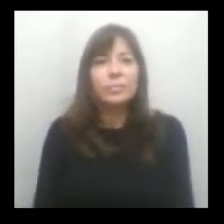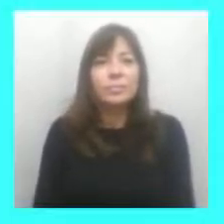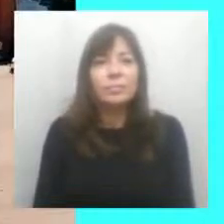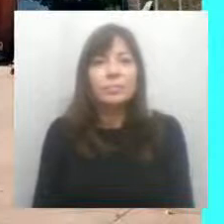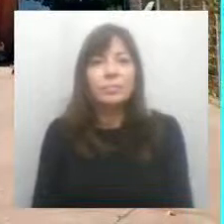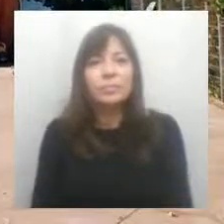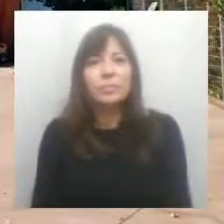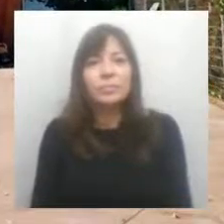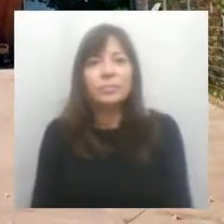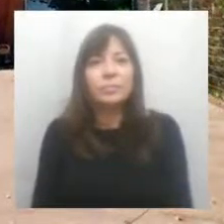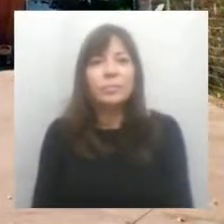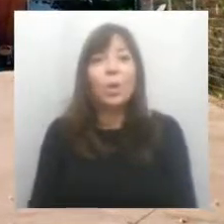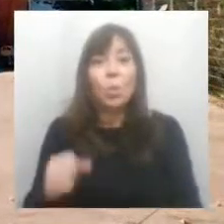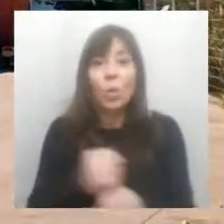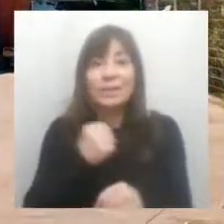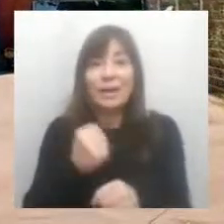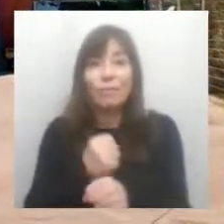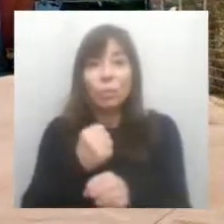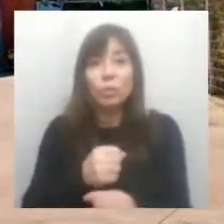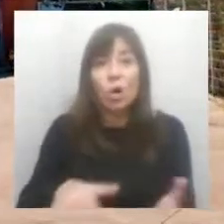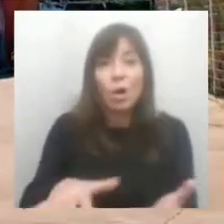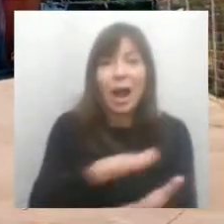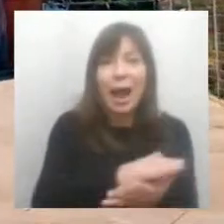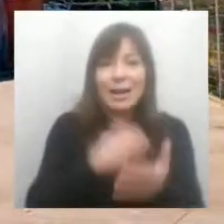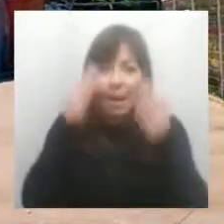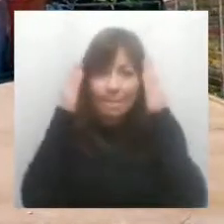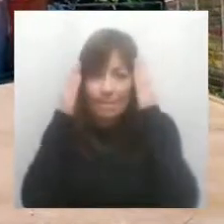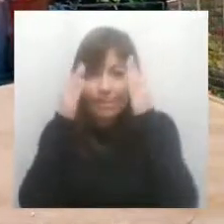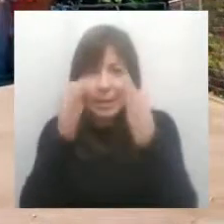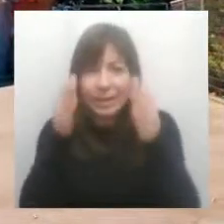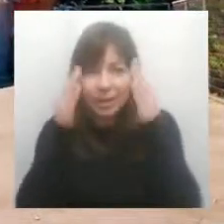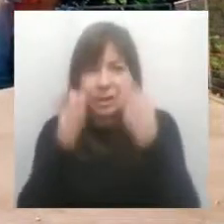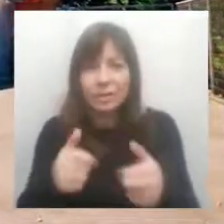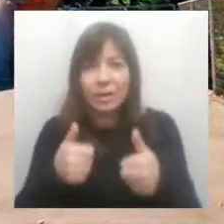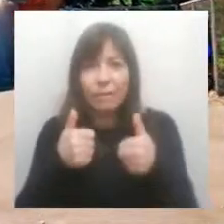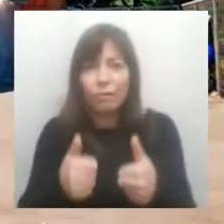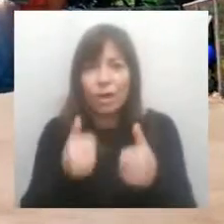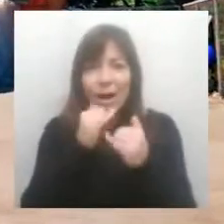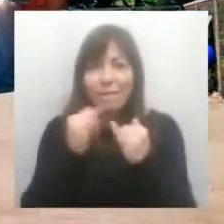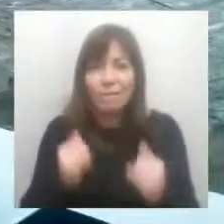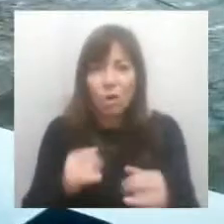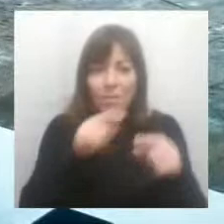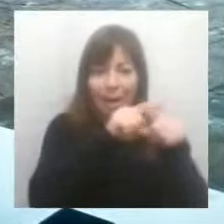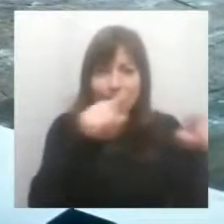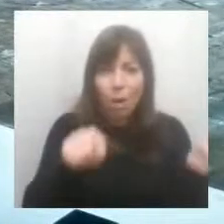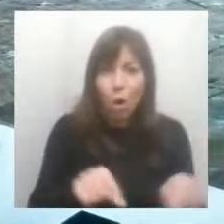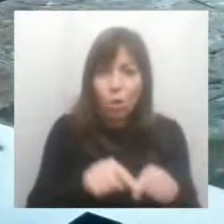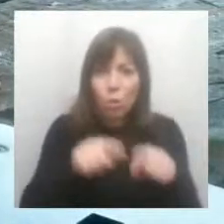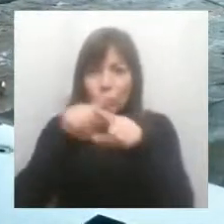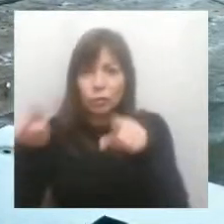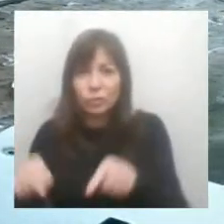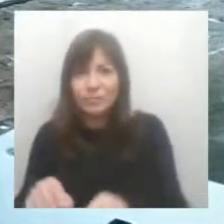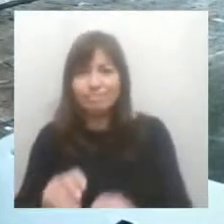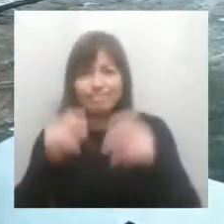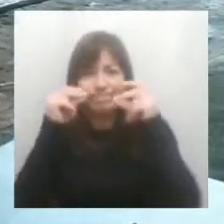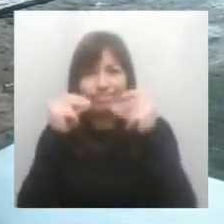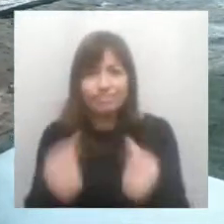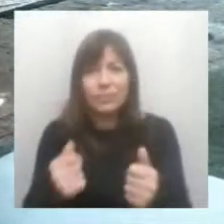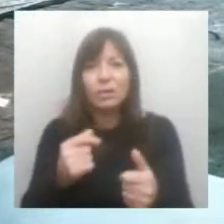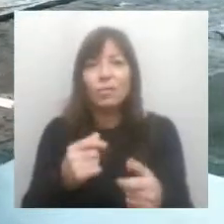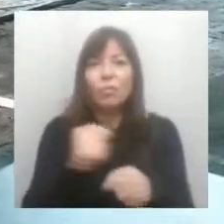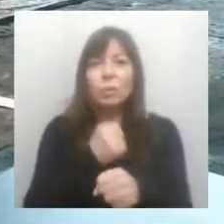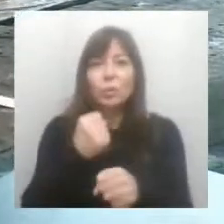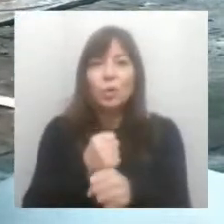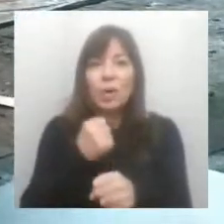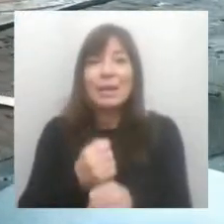Nuestra función como área comienza por estar pendientes del buen estado de los módulos y su correcto funcionamiento. También nos preocupa la visualidad, la